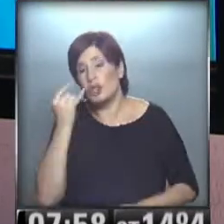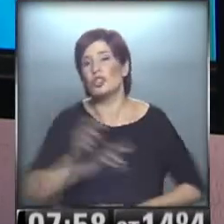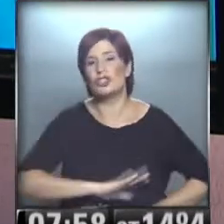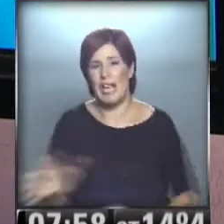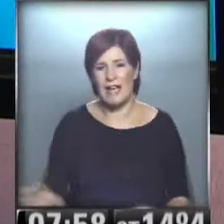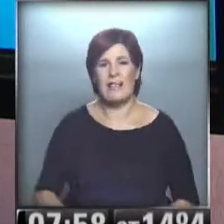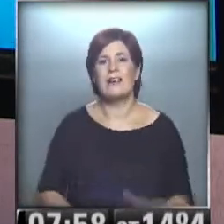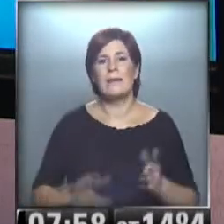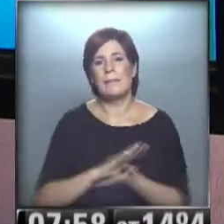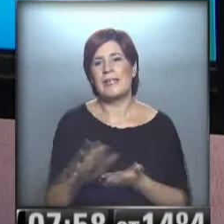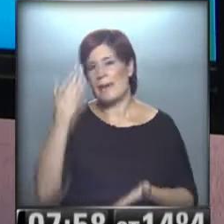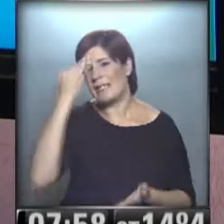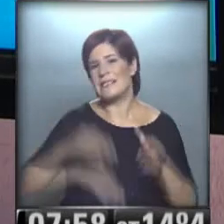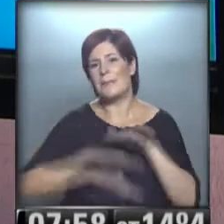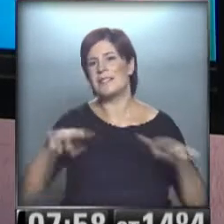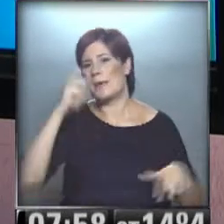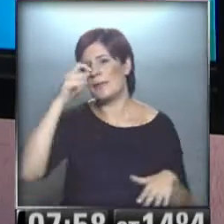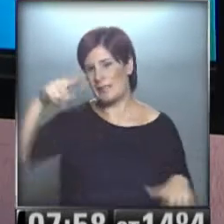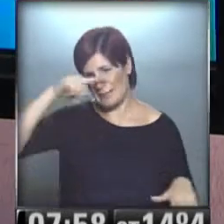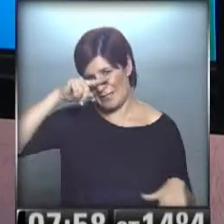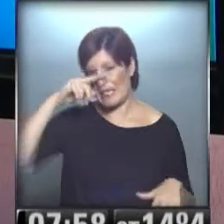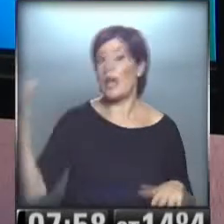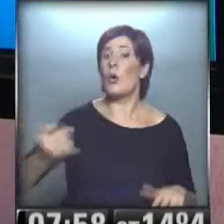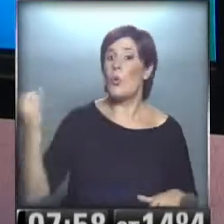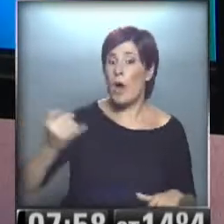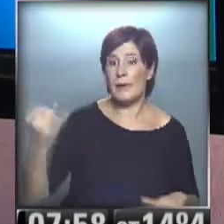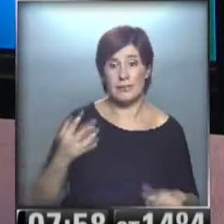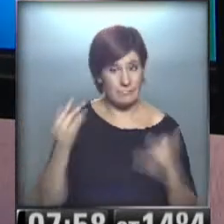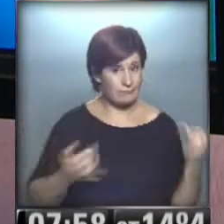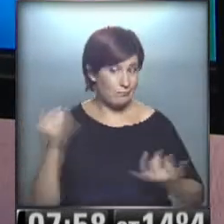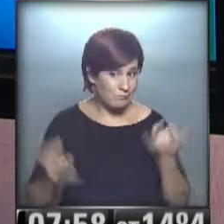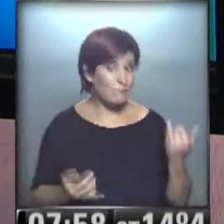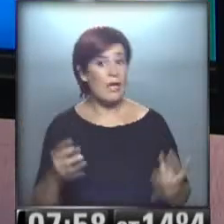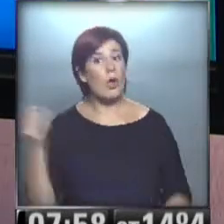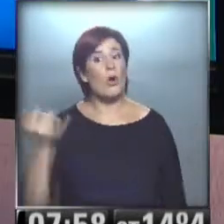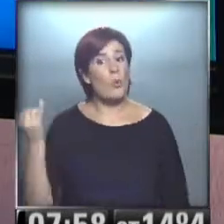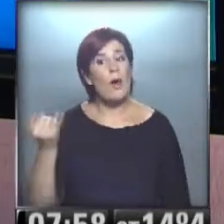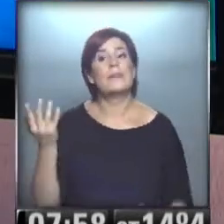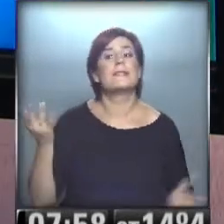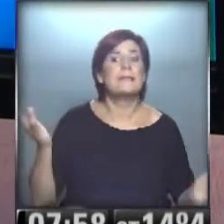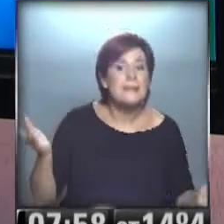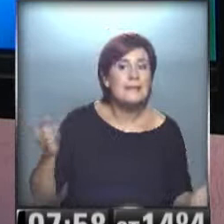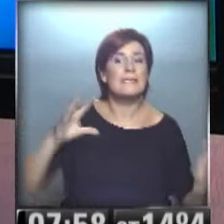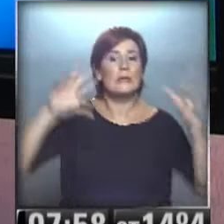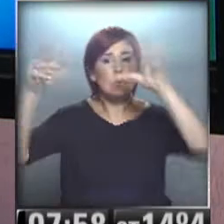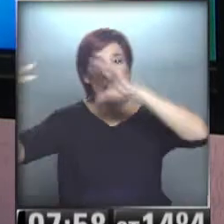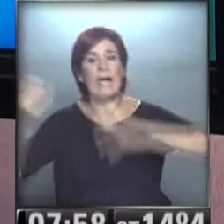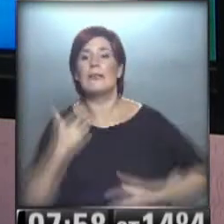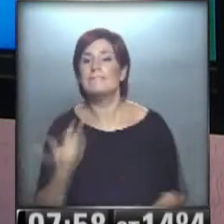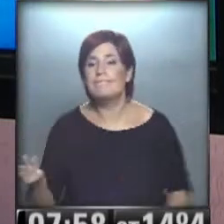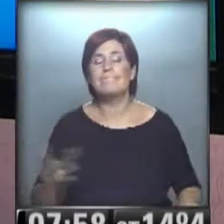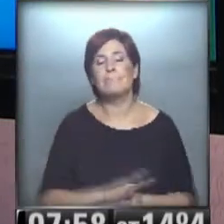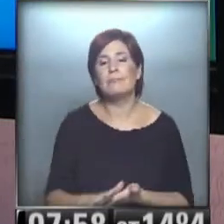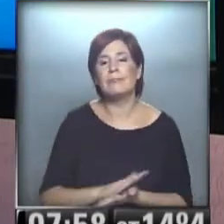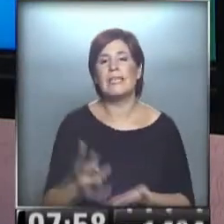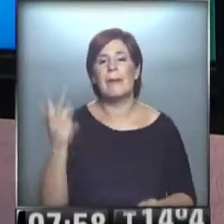15, máxima 27 para el miércoles, y el jueves, bueno, ahí les decía, hasta el jueves puede llegar a aguantar el buen tiempo, mínima